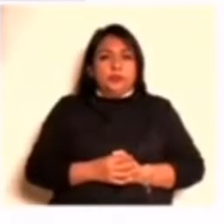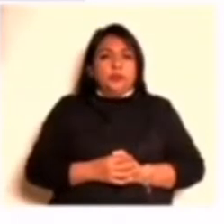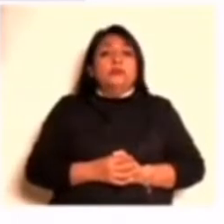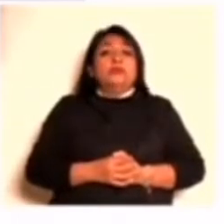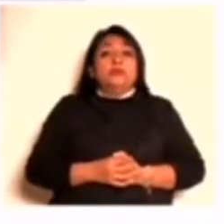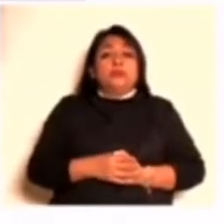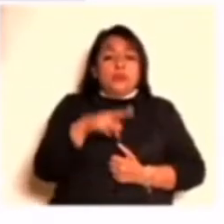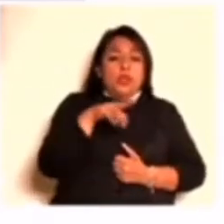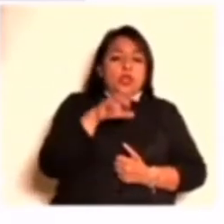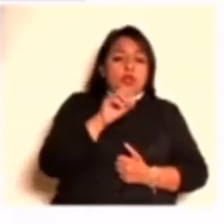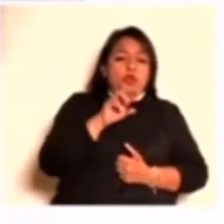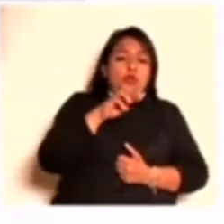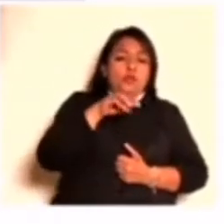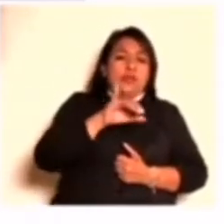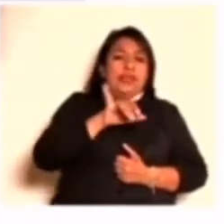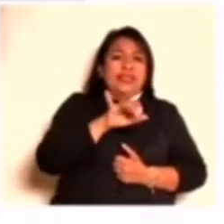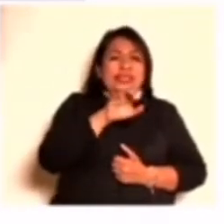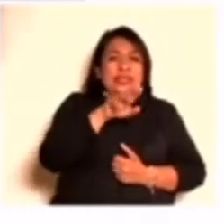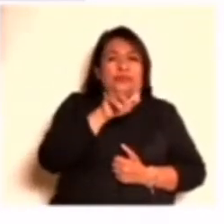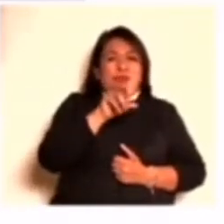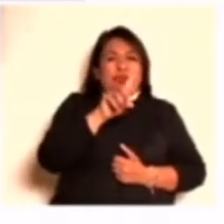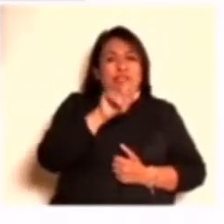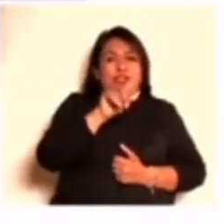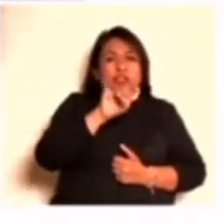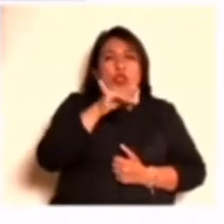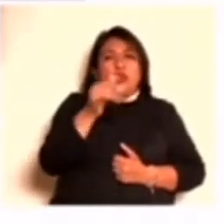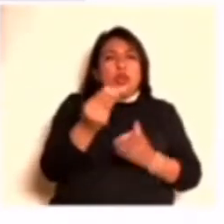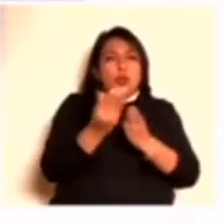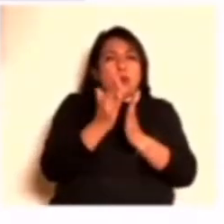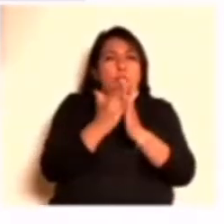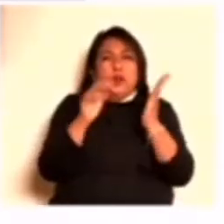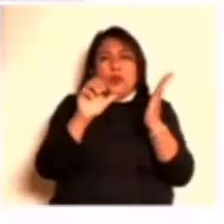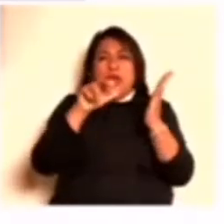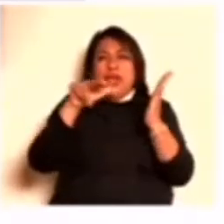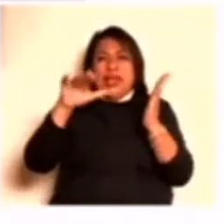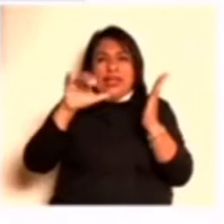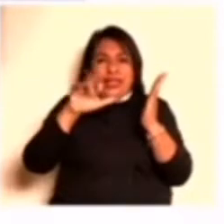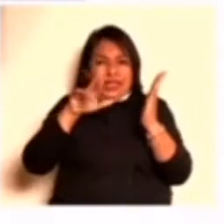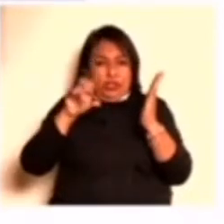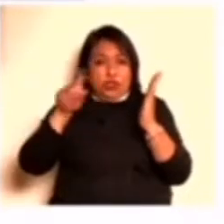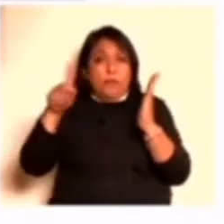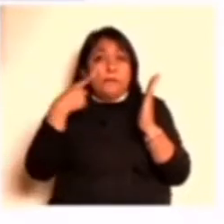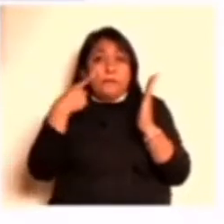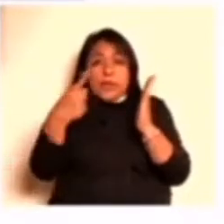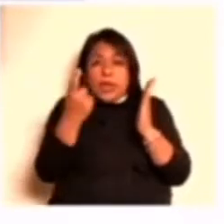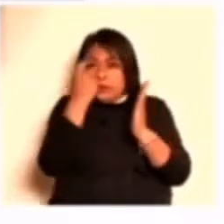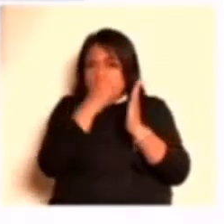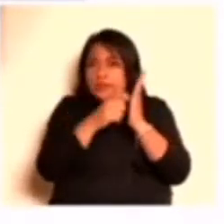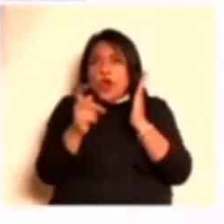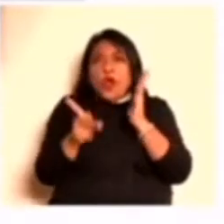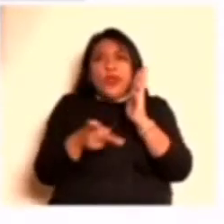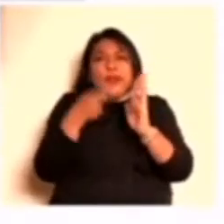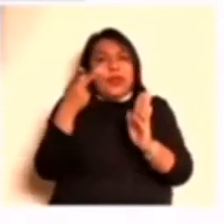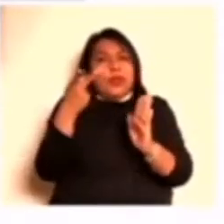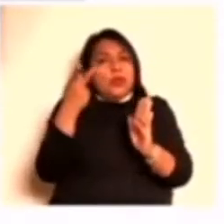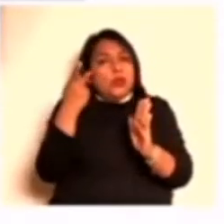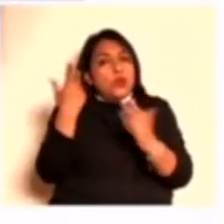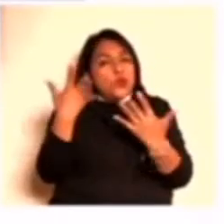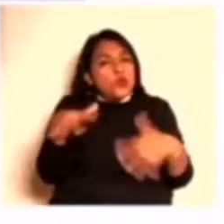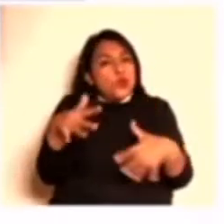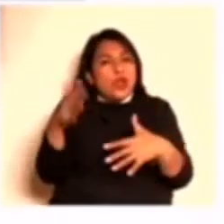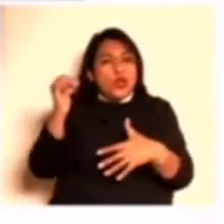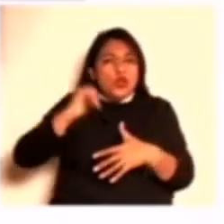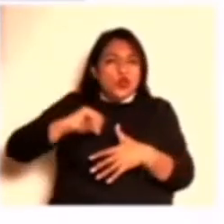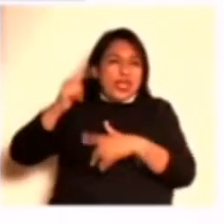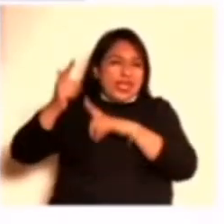Norma Jean Baker de Troya es el más reciente libro de Anne Carson, en donde la escritora muestra nuevamente su gran erudición de los clásicos griegos